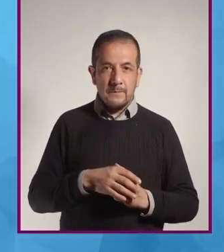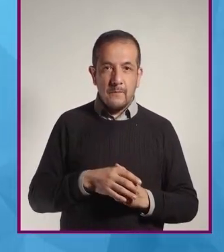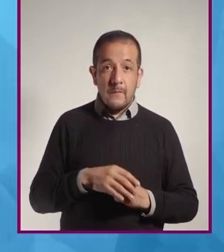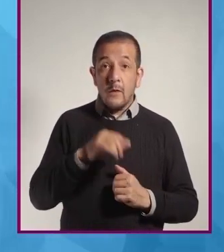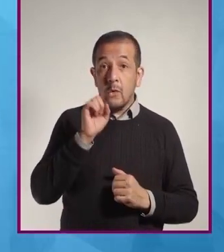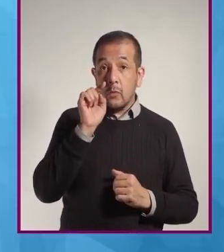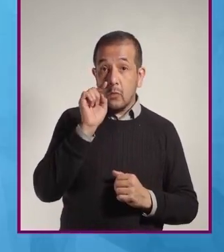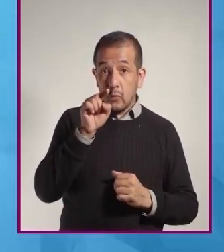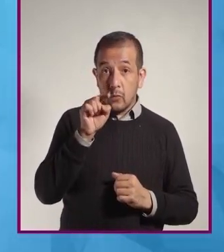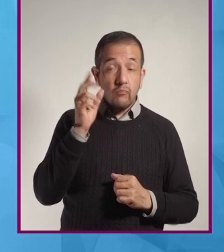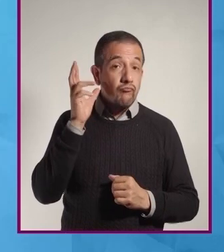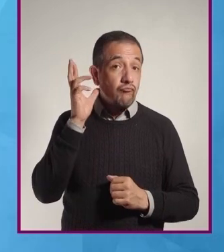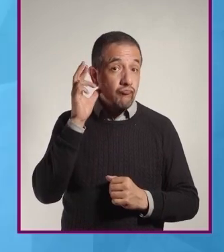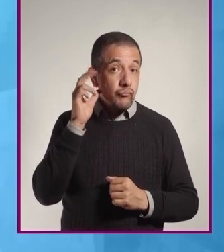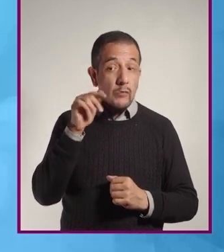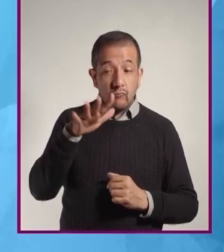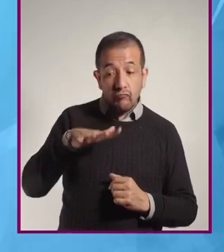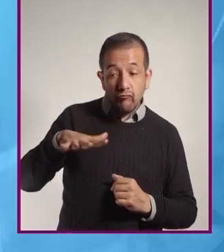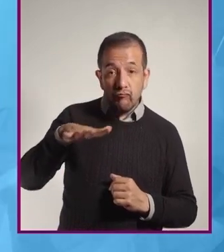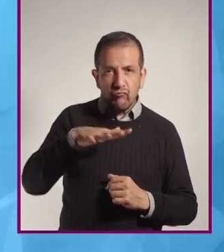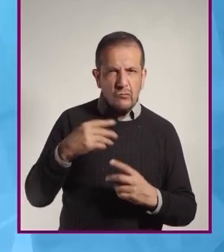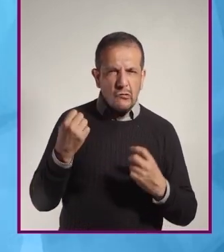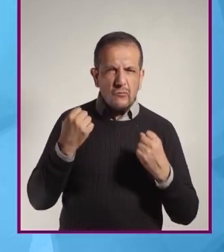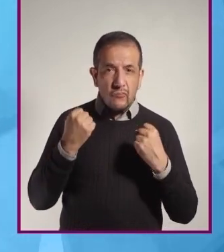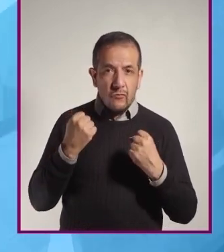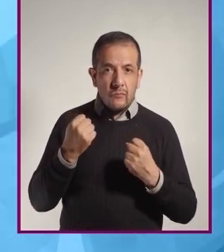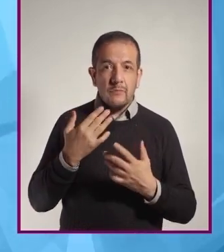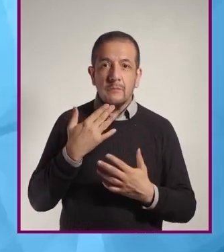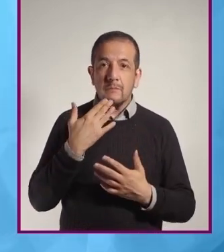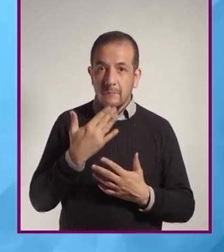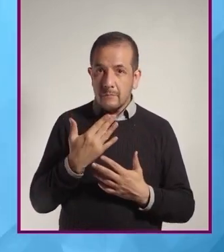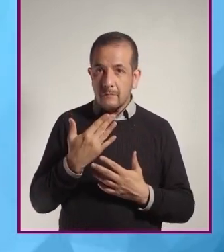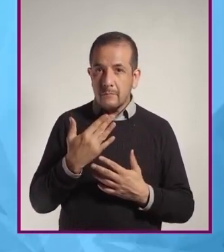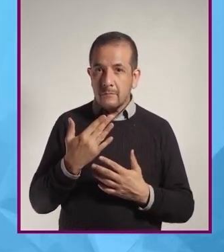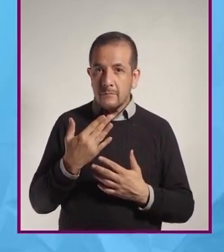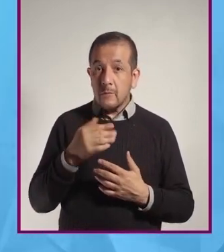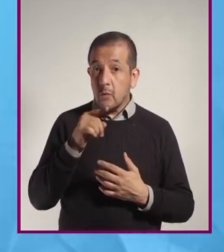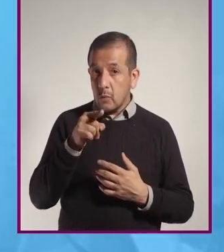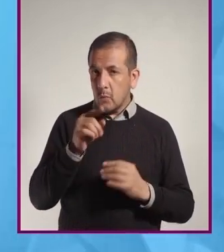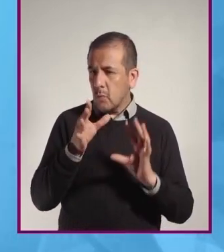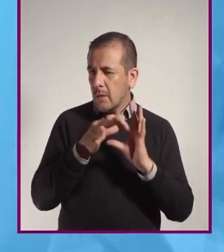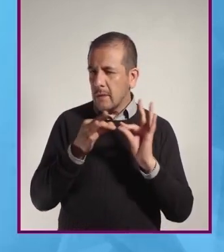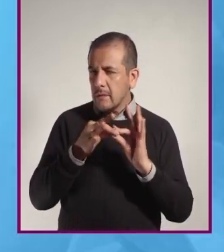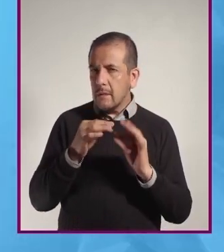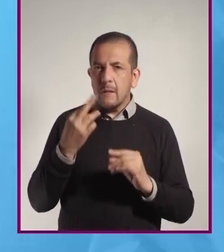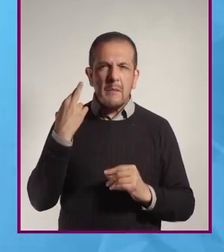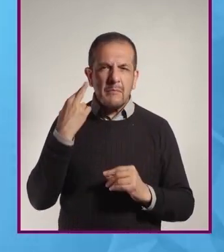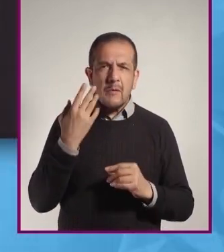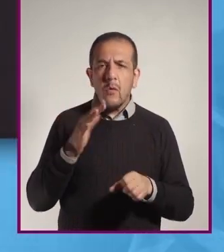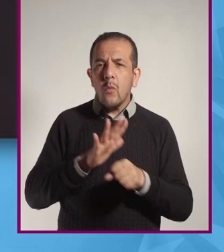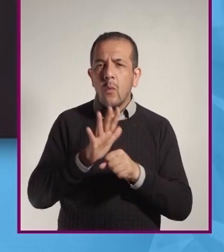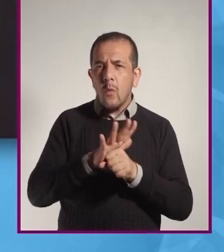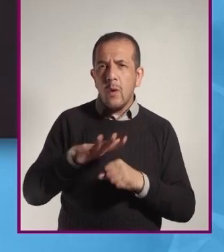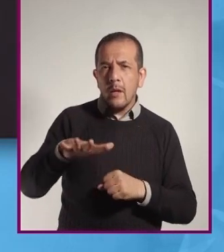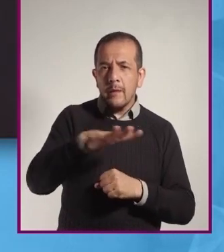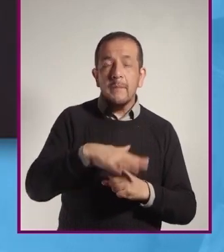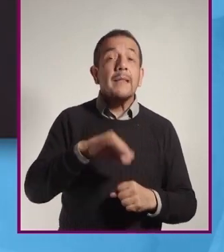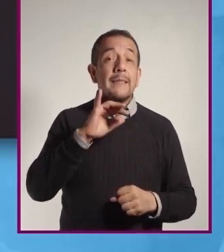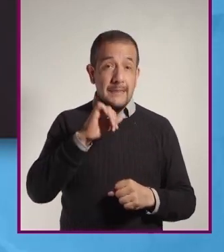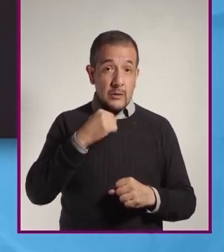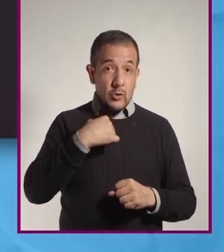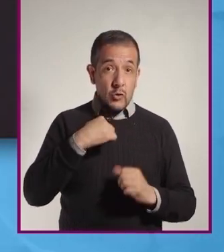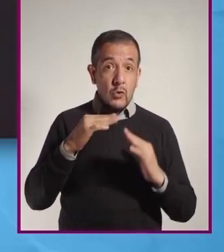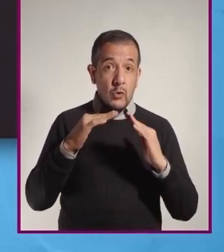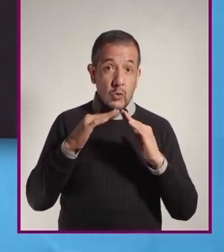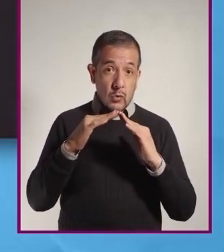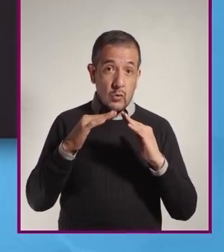¿Hay algún sonido o ruido de tu barrio que sea muy característico? ¿Podrías describirlo? Sí, ya que yo